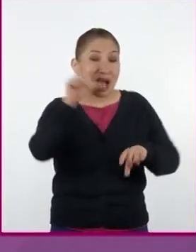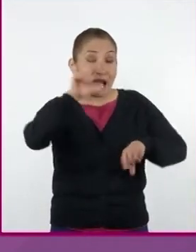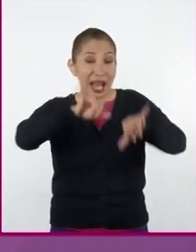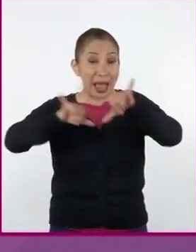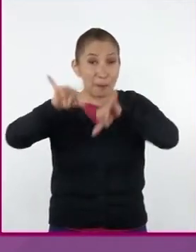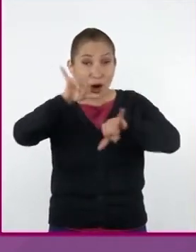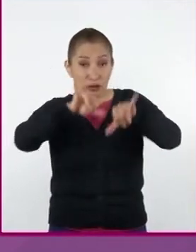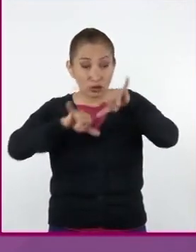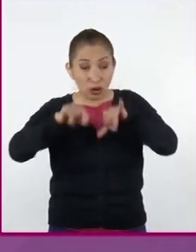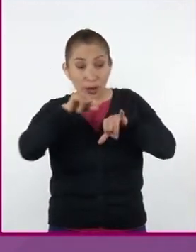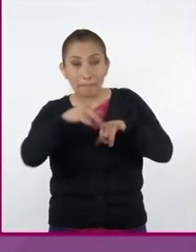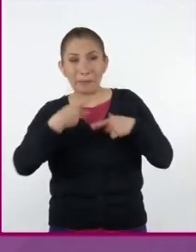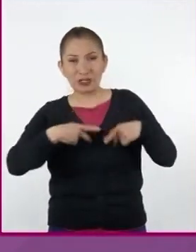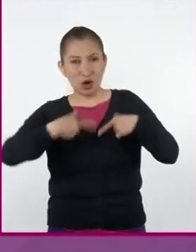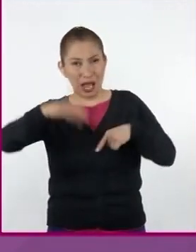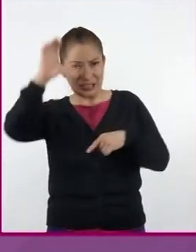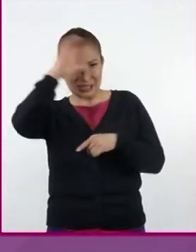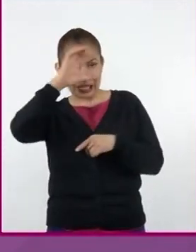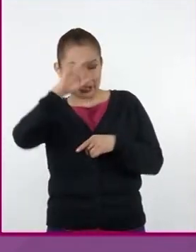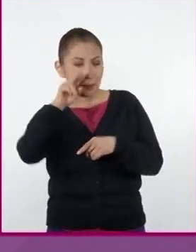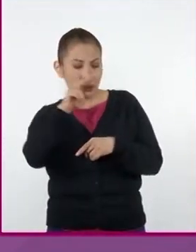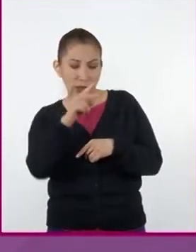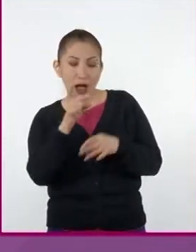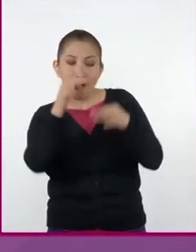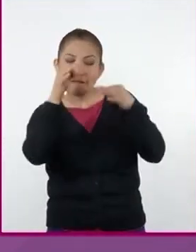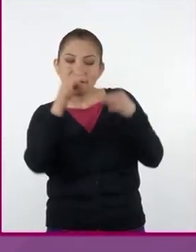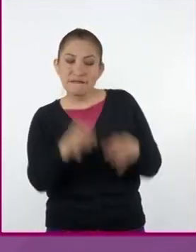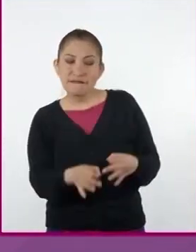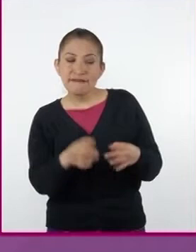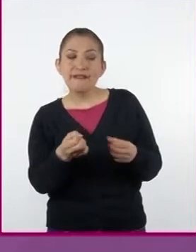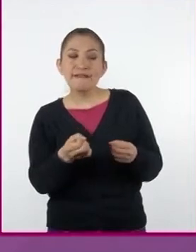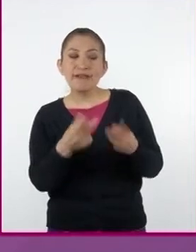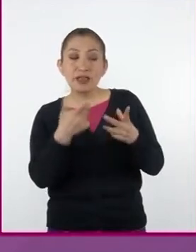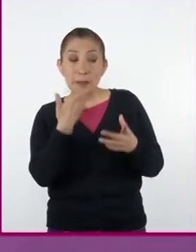laboratorio, los científicos pueden confirmar el grado